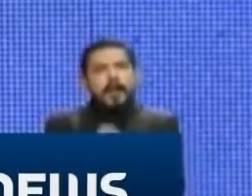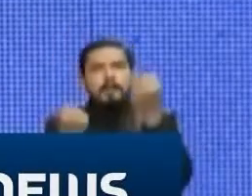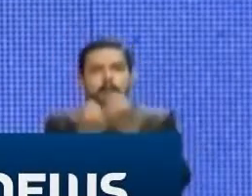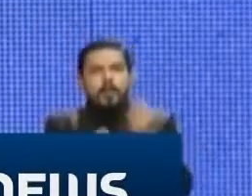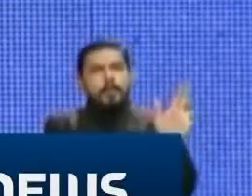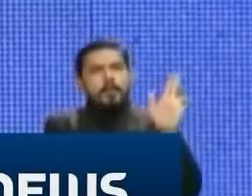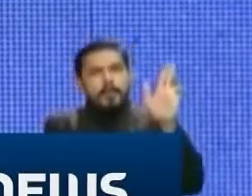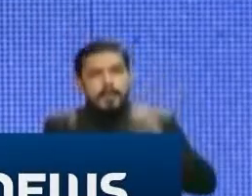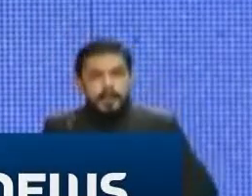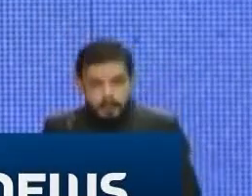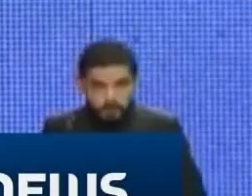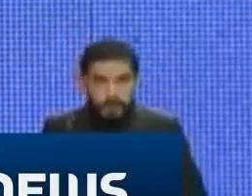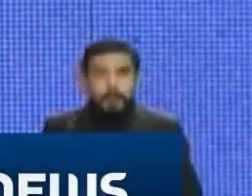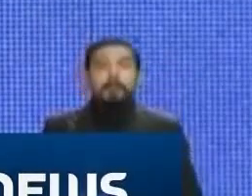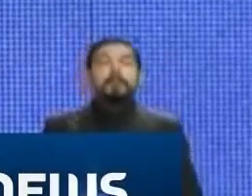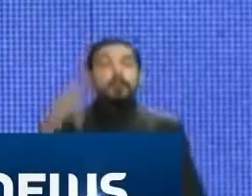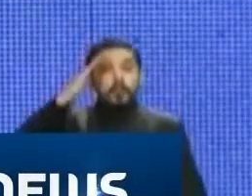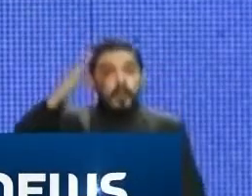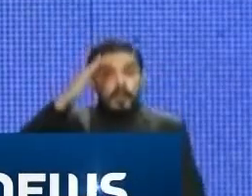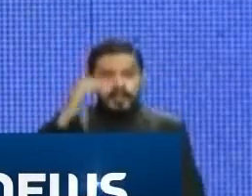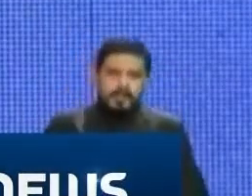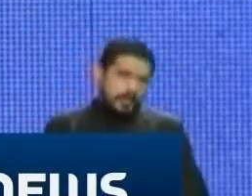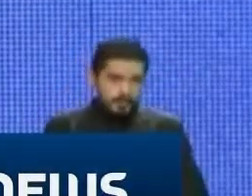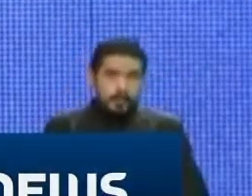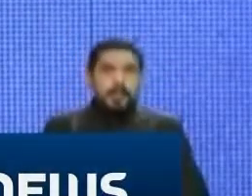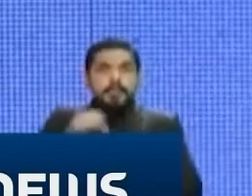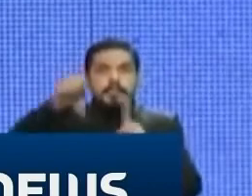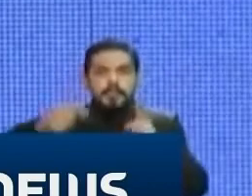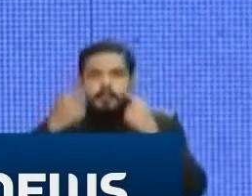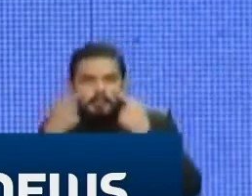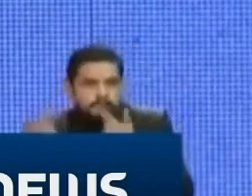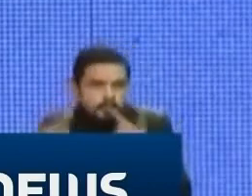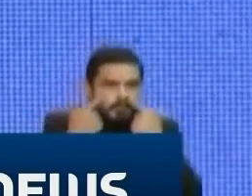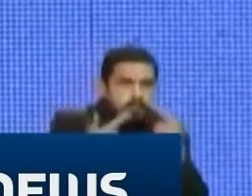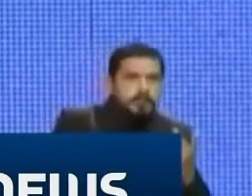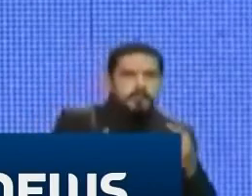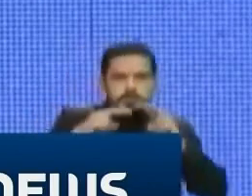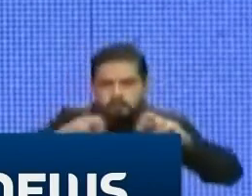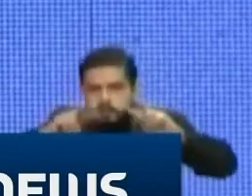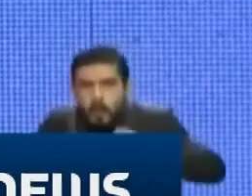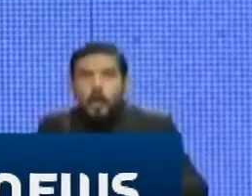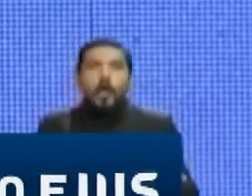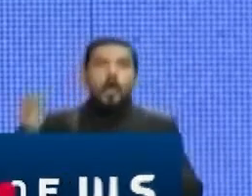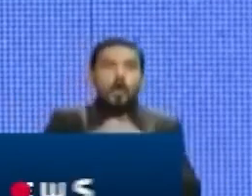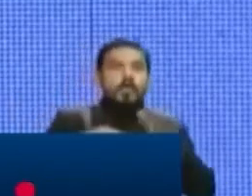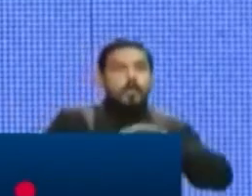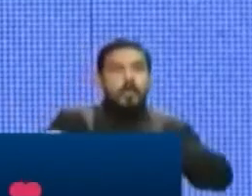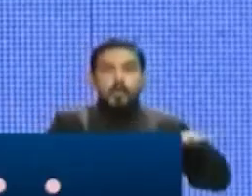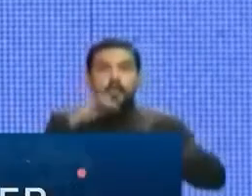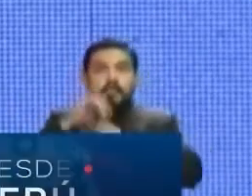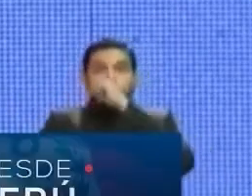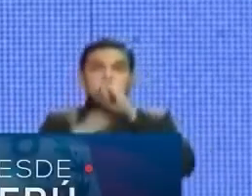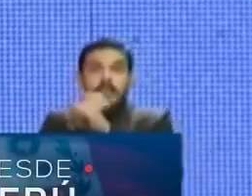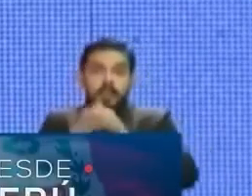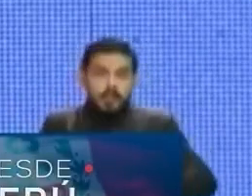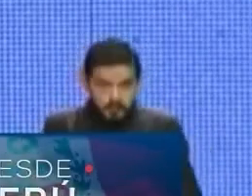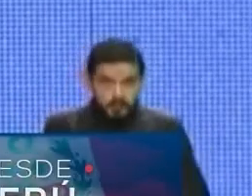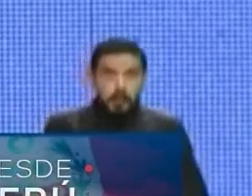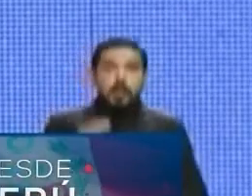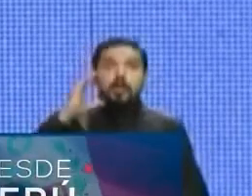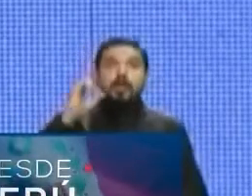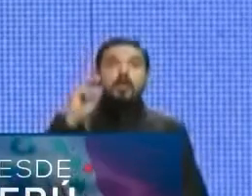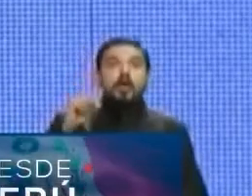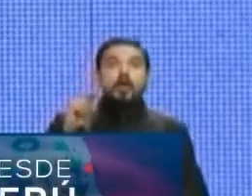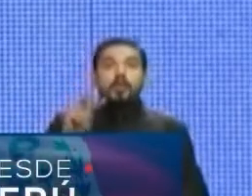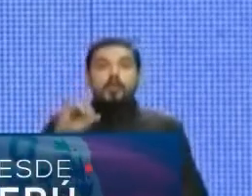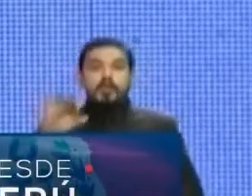pública, a las fuerzas armadas, sistemas de inteligencia y que vuelva la coordinación internacional, la Combifrón,